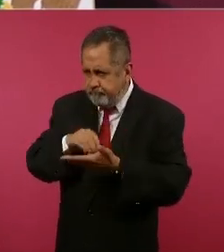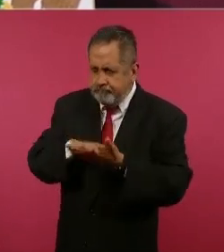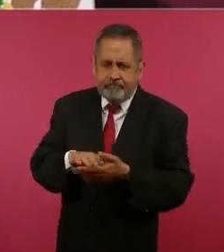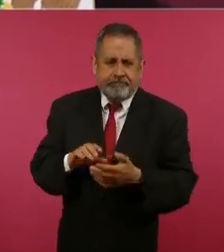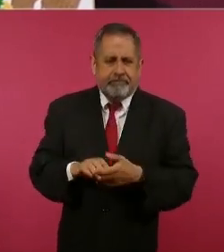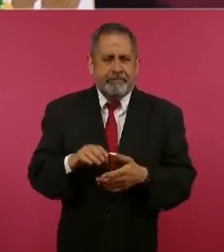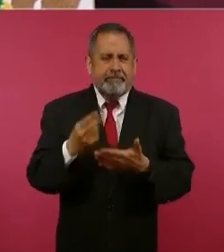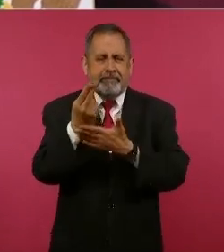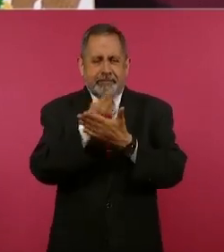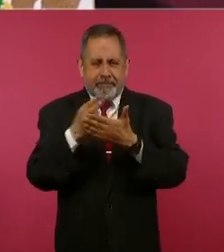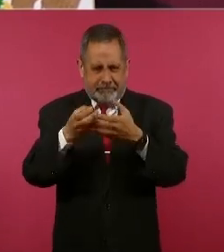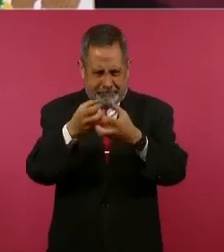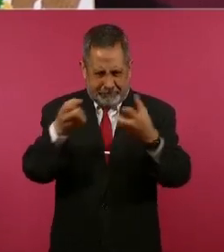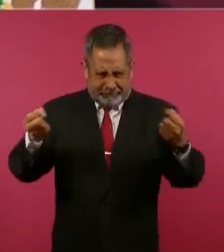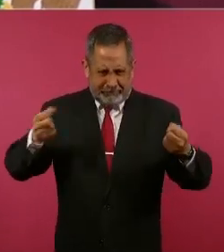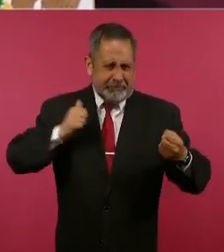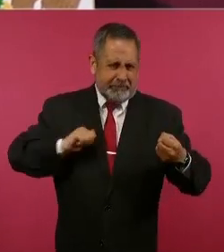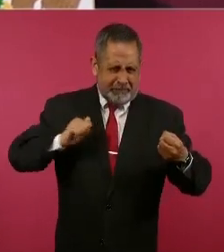códices,